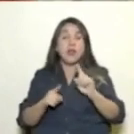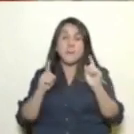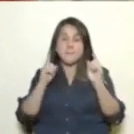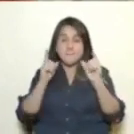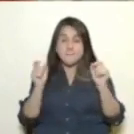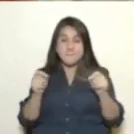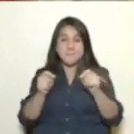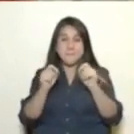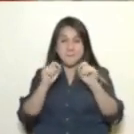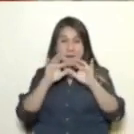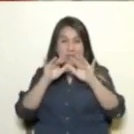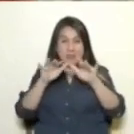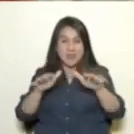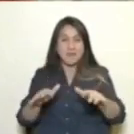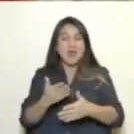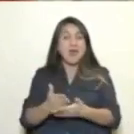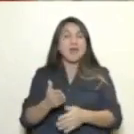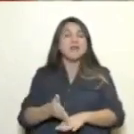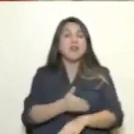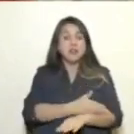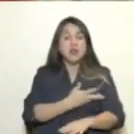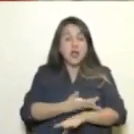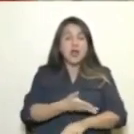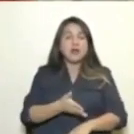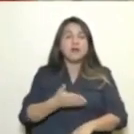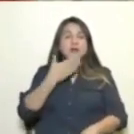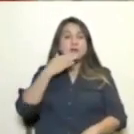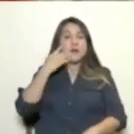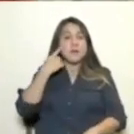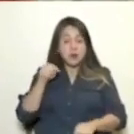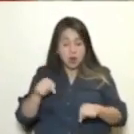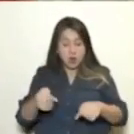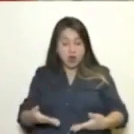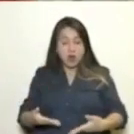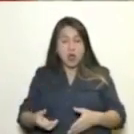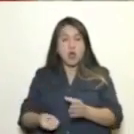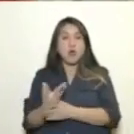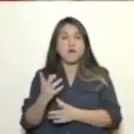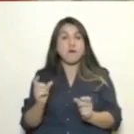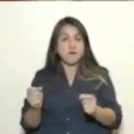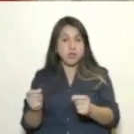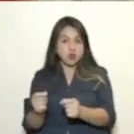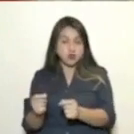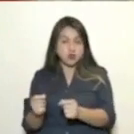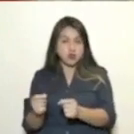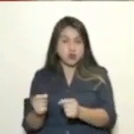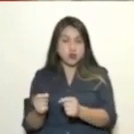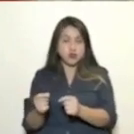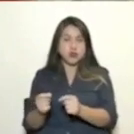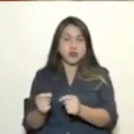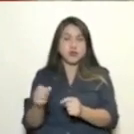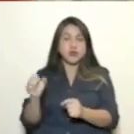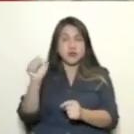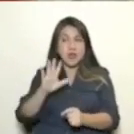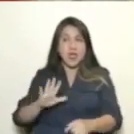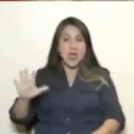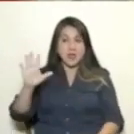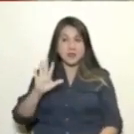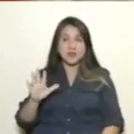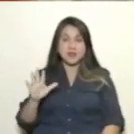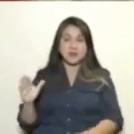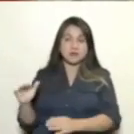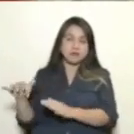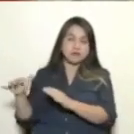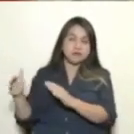se ha ido acelerando la aparición de nuevos virus. Muchos vienen del Asia y es probable que